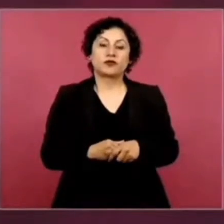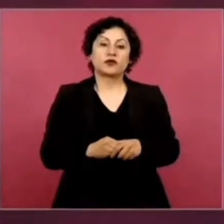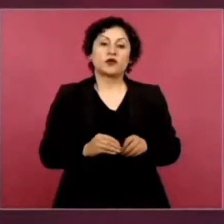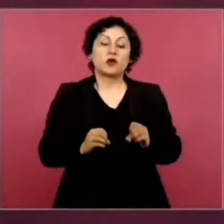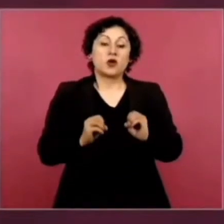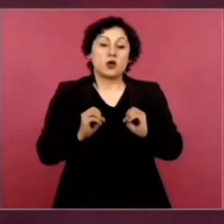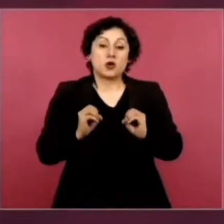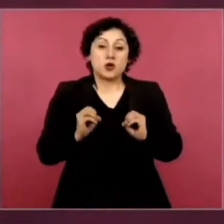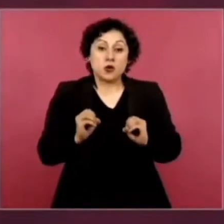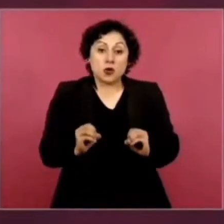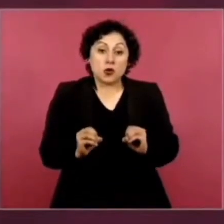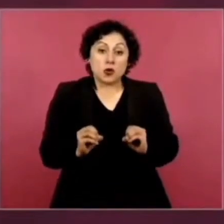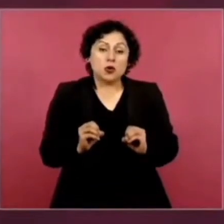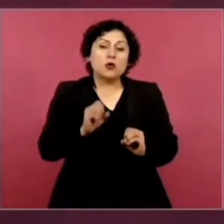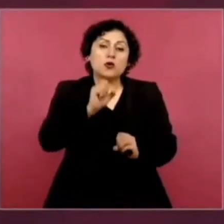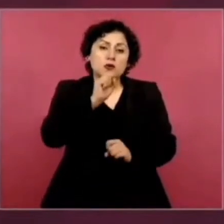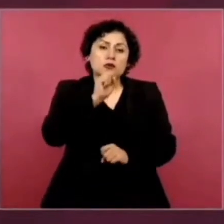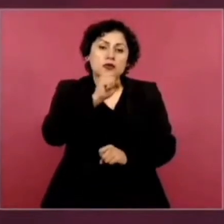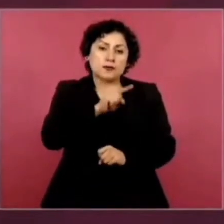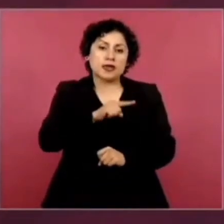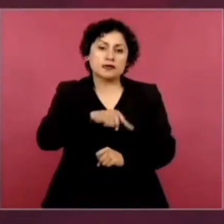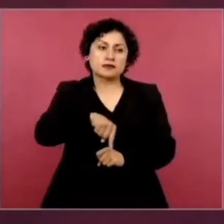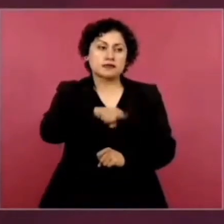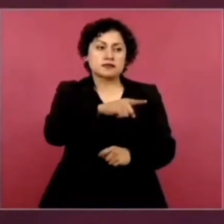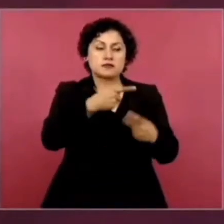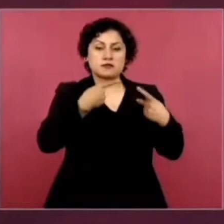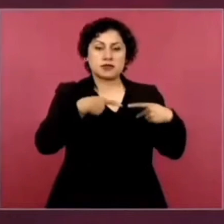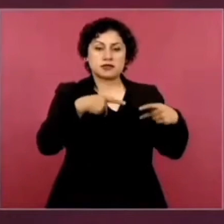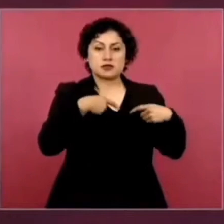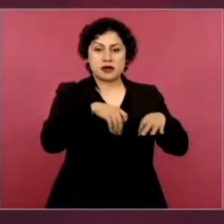de los peones